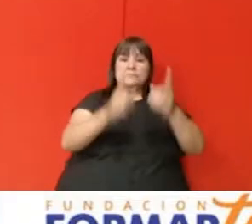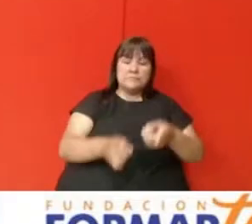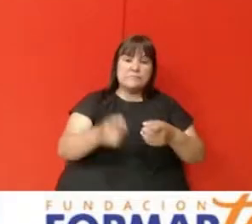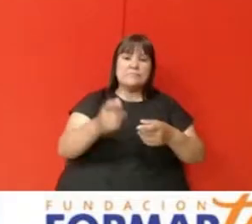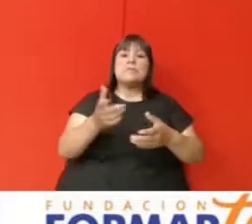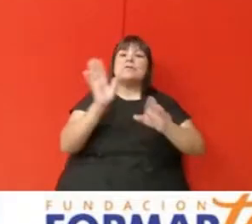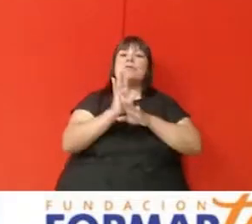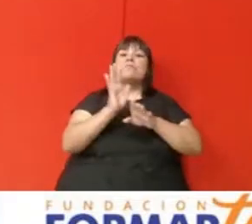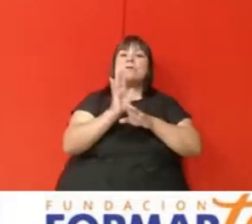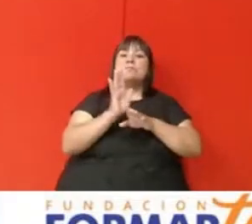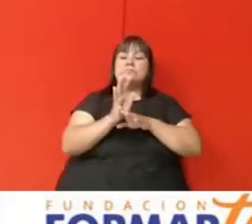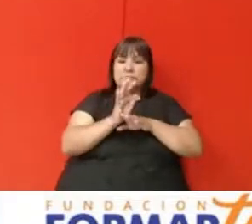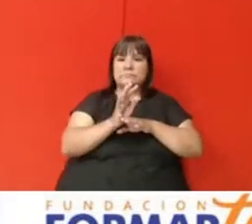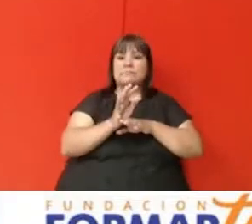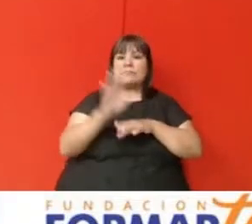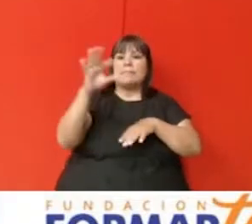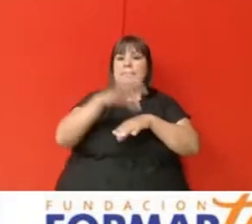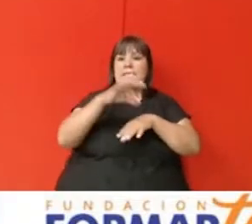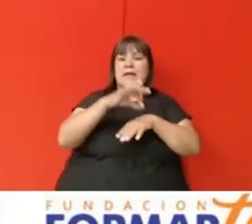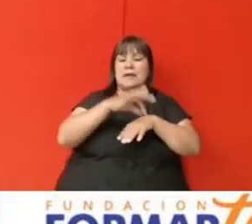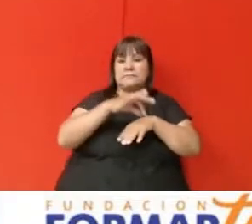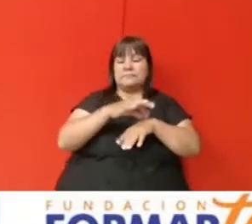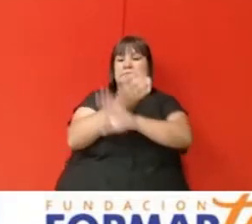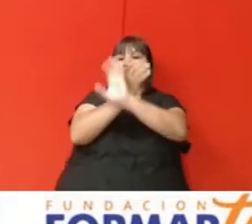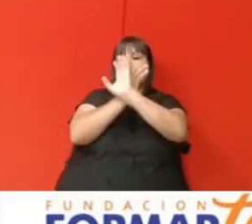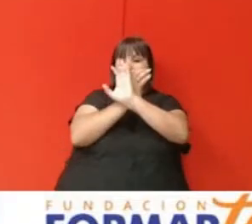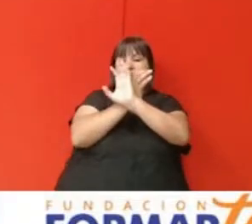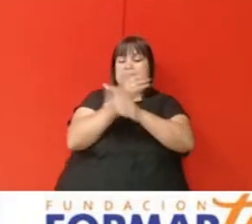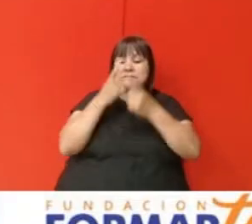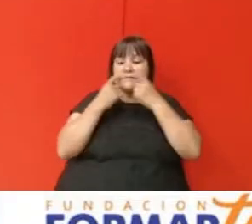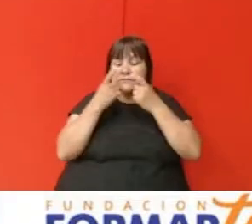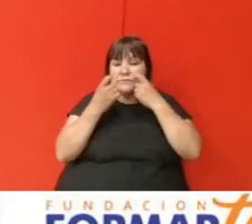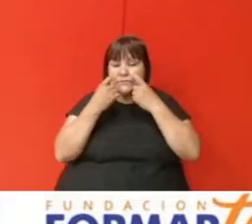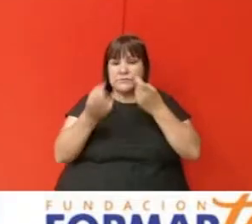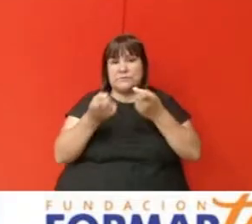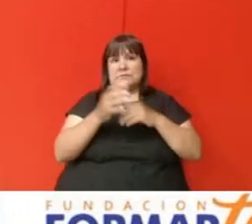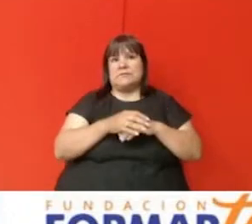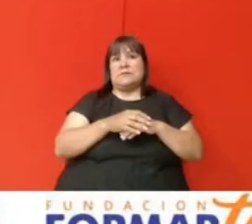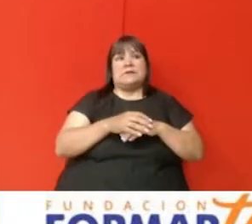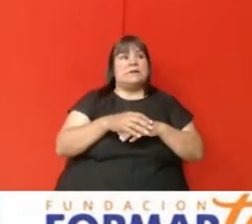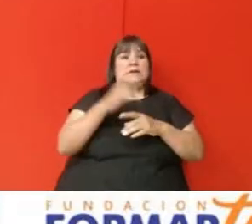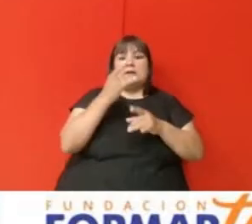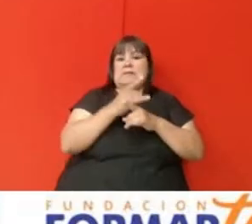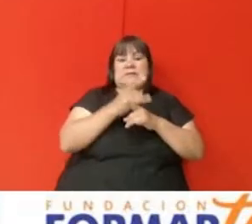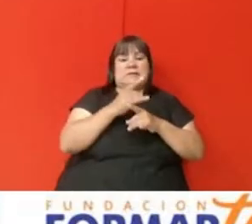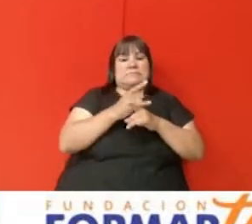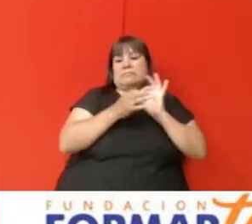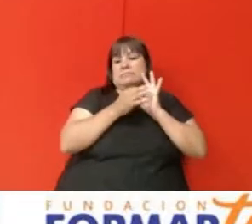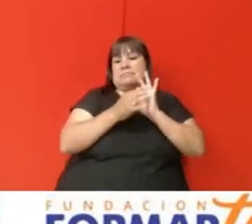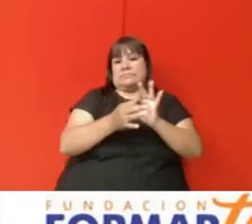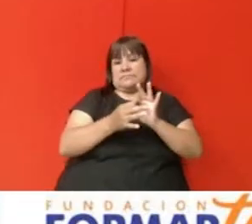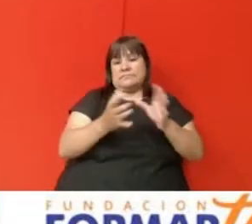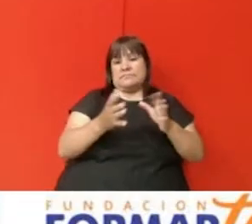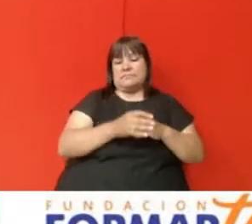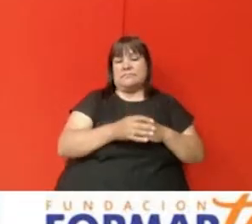la telemedicina. Todo va de la mano también con lo primero, con lo del financiamiento. O sea, no existe la posibilidad de un monitoreo